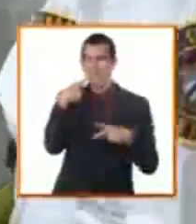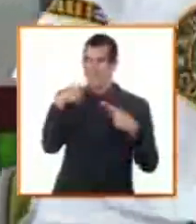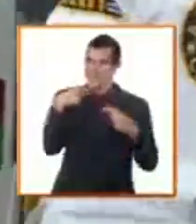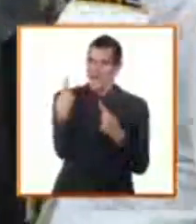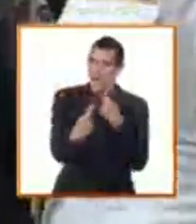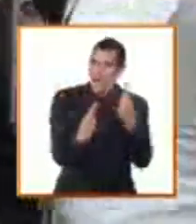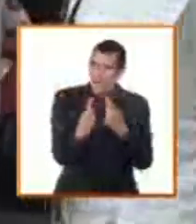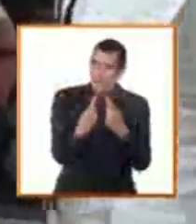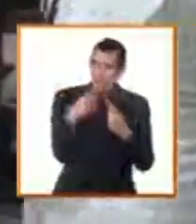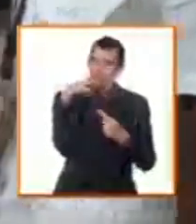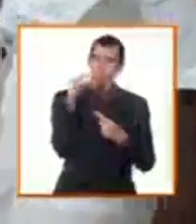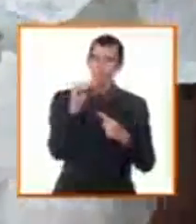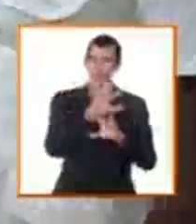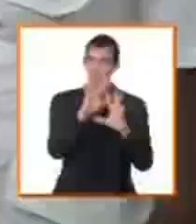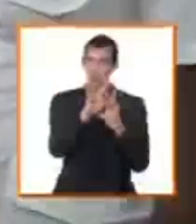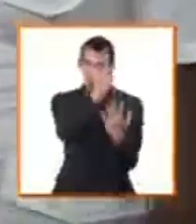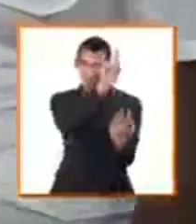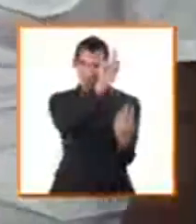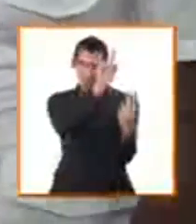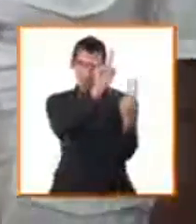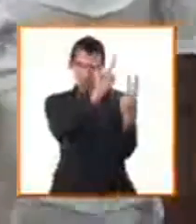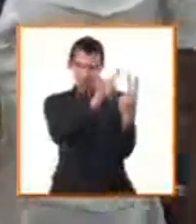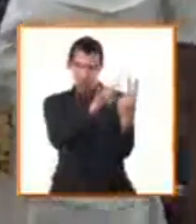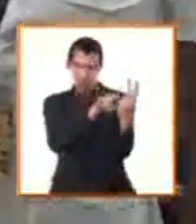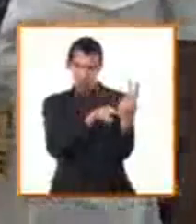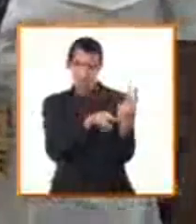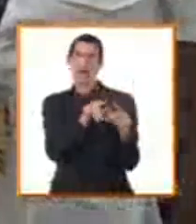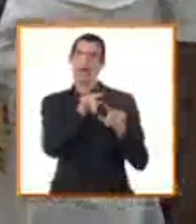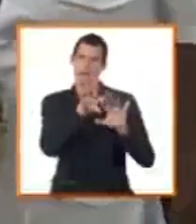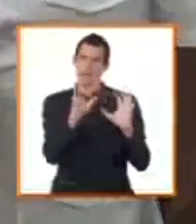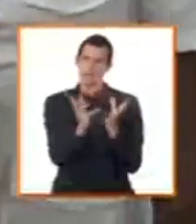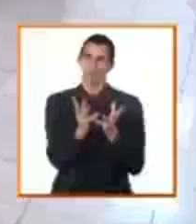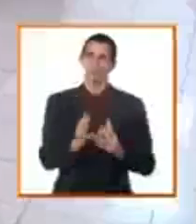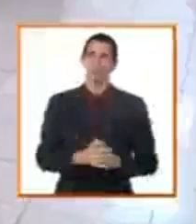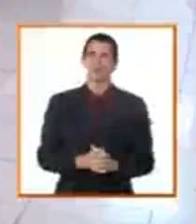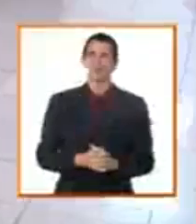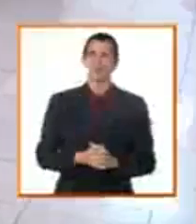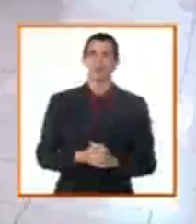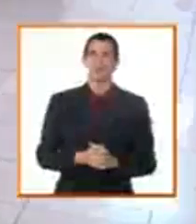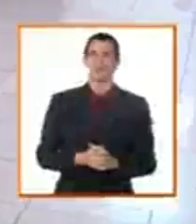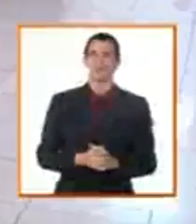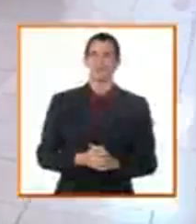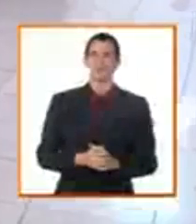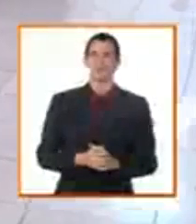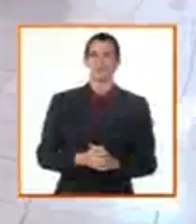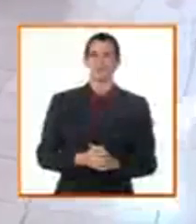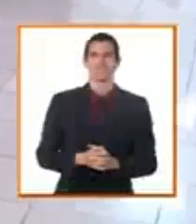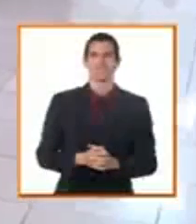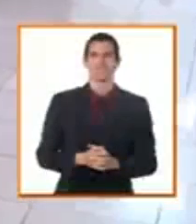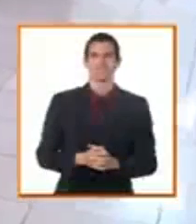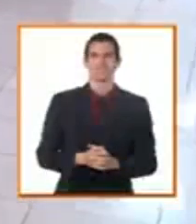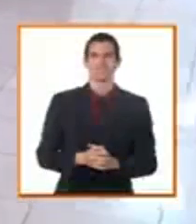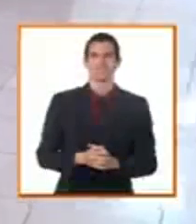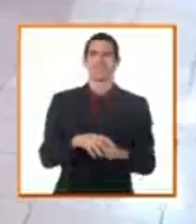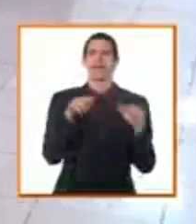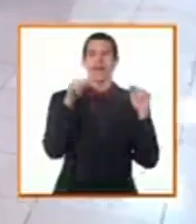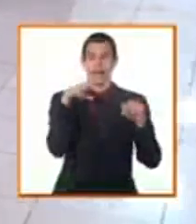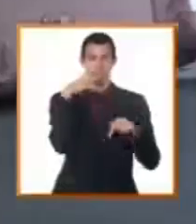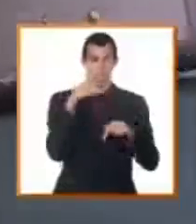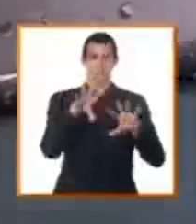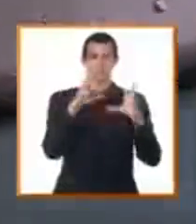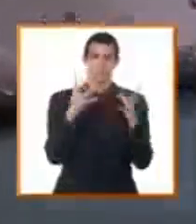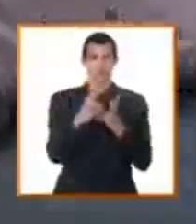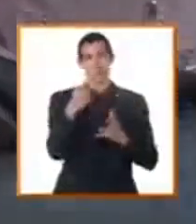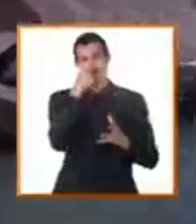objetos inorgánicos como las sustancias, la droga. Es por eso su importancia. Para controles más específicos se emplea además